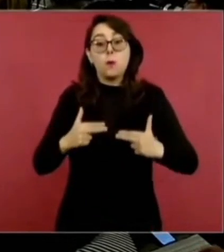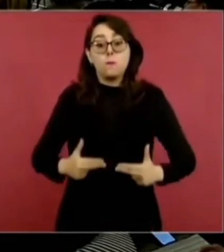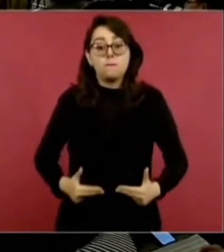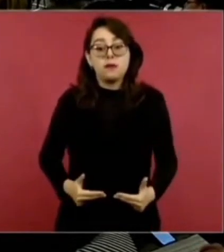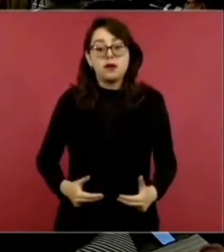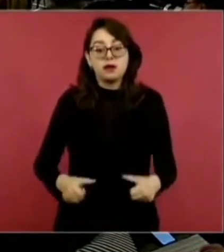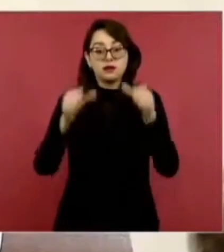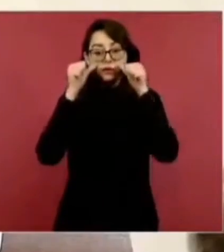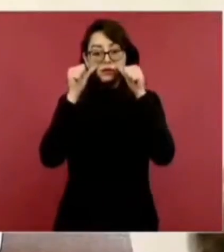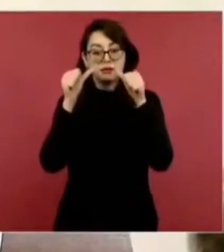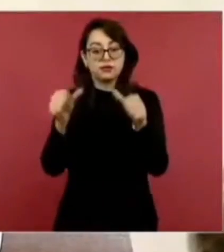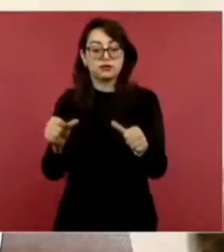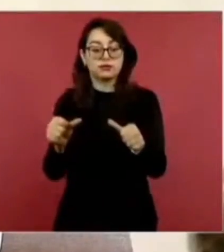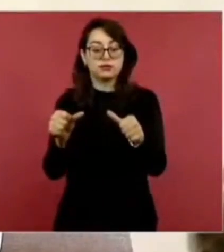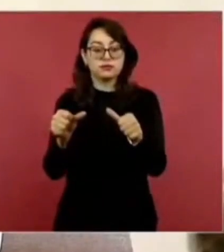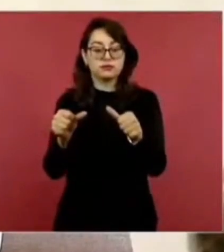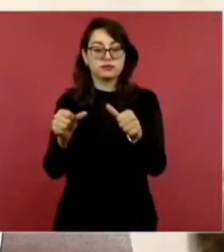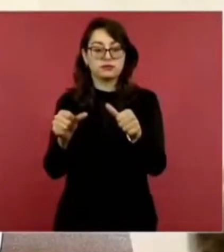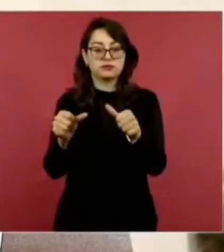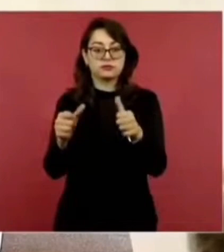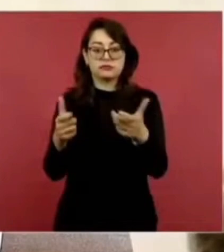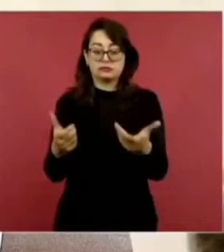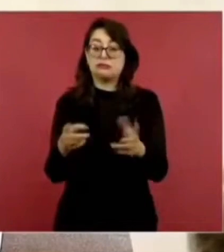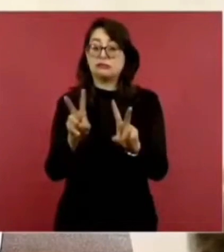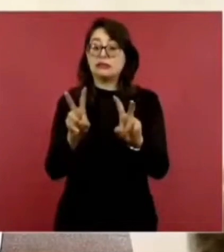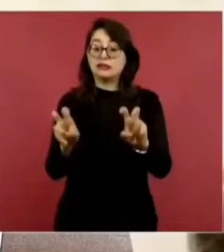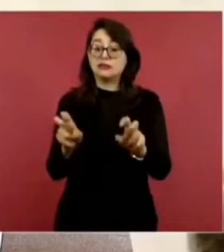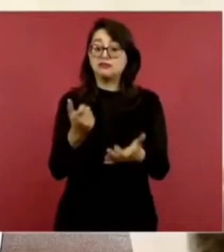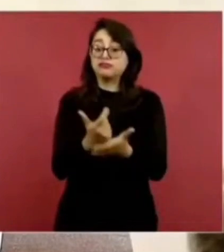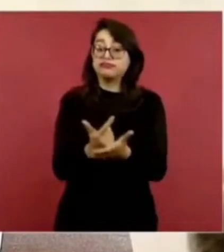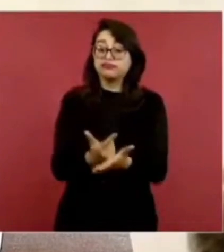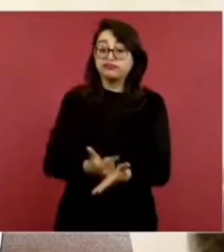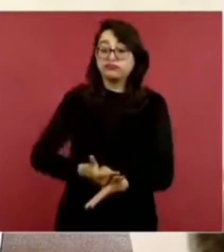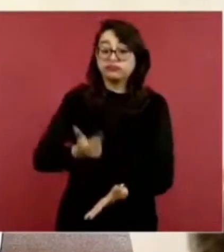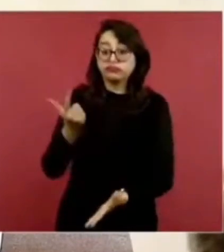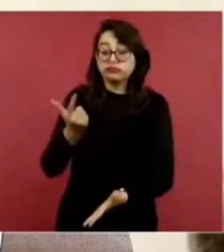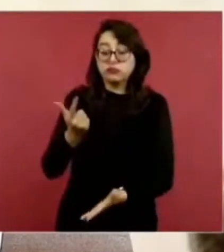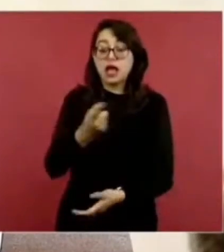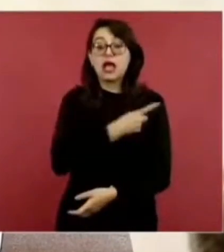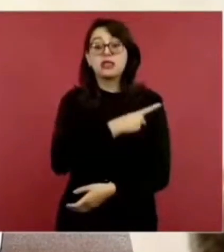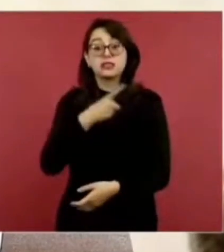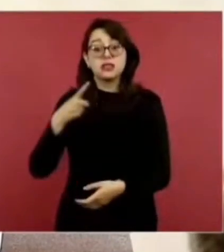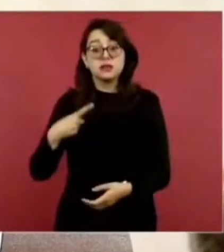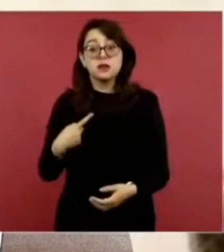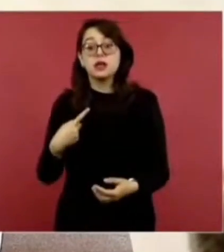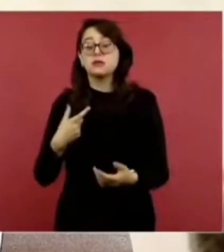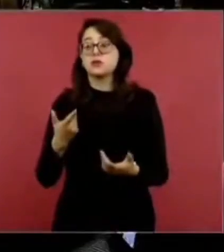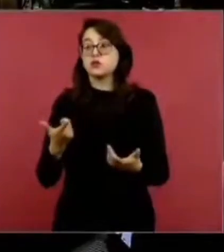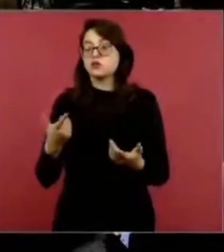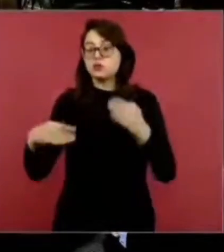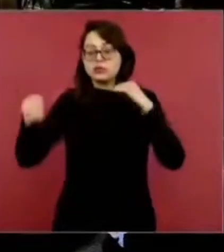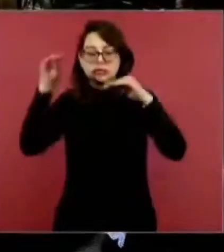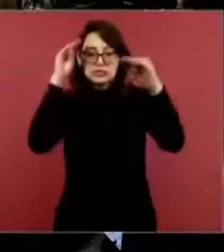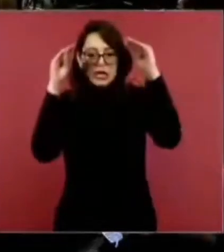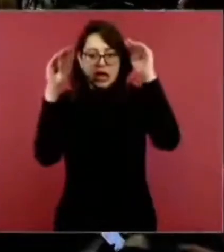grave lo que está pasando y tenemos que buscar